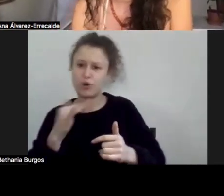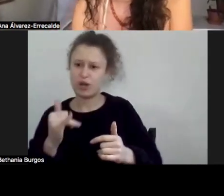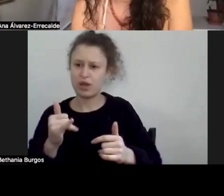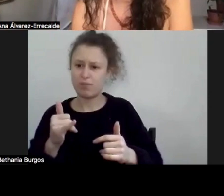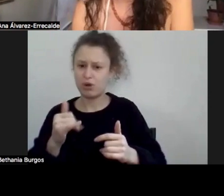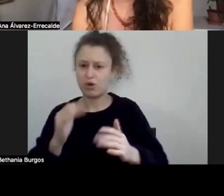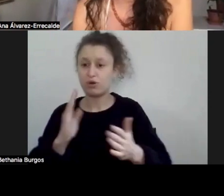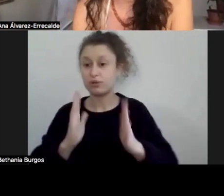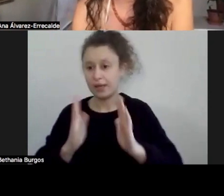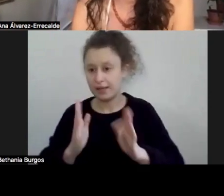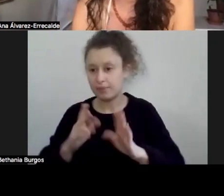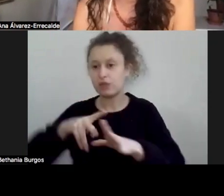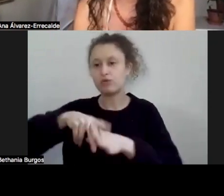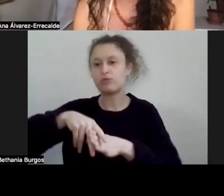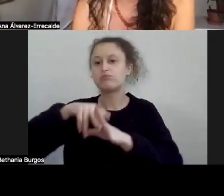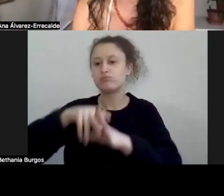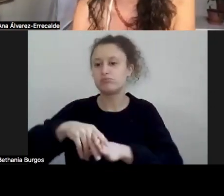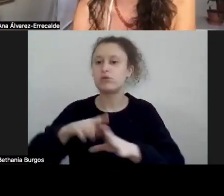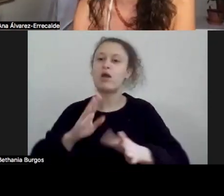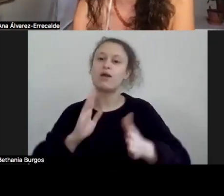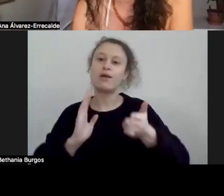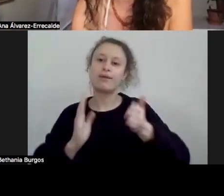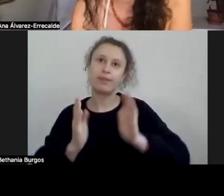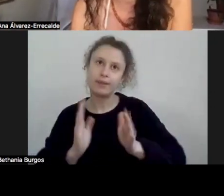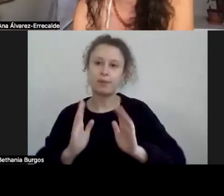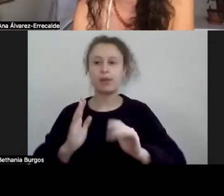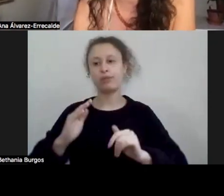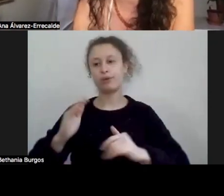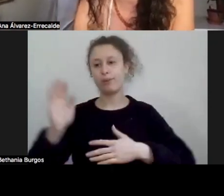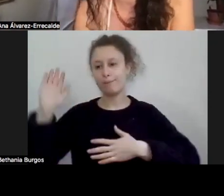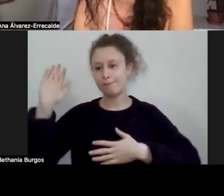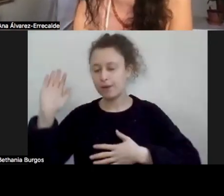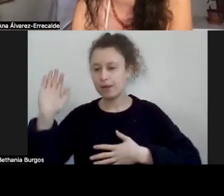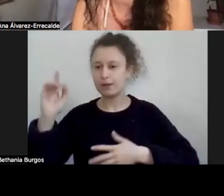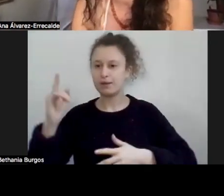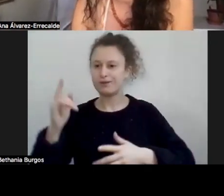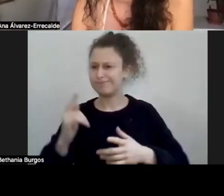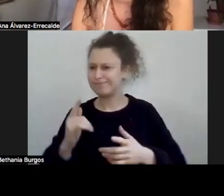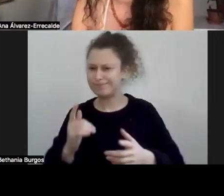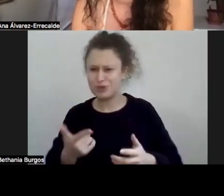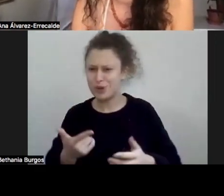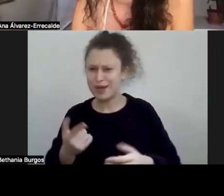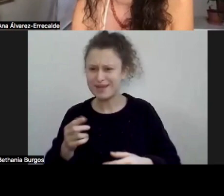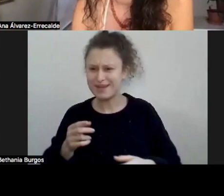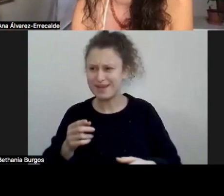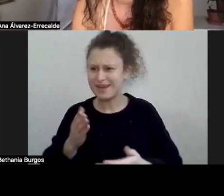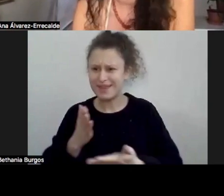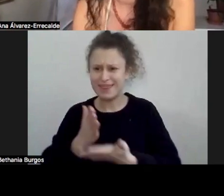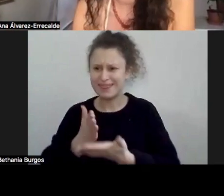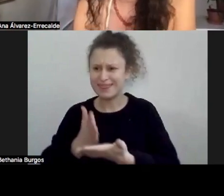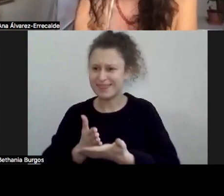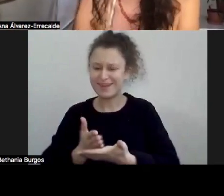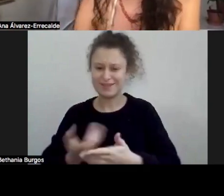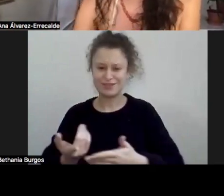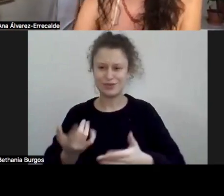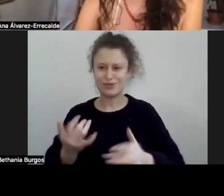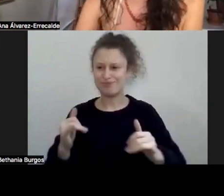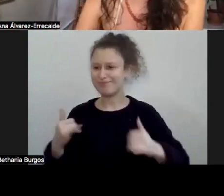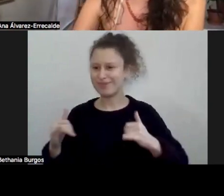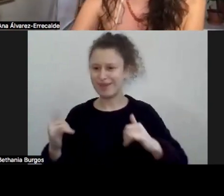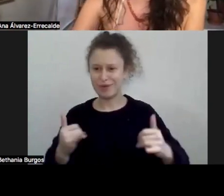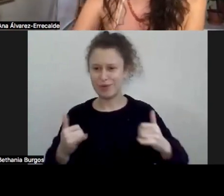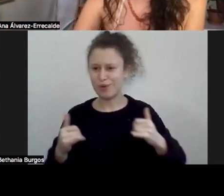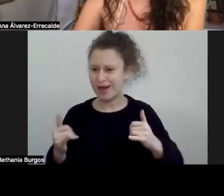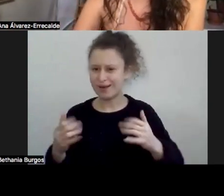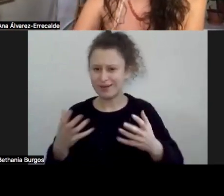un poquito el derecho al placer, el derecho al juego, el derecho a ser un niño o niña eh, desde ahí, ¿no?